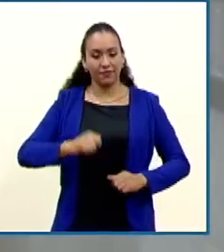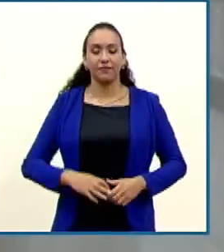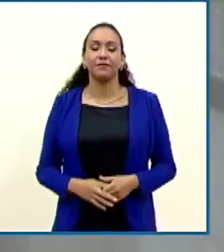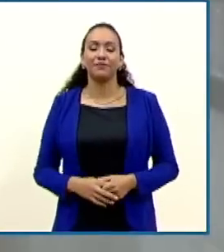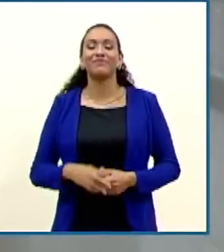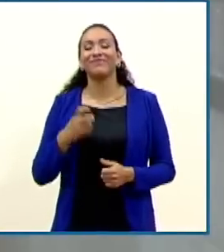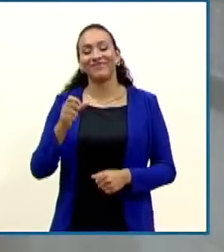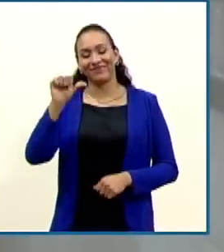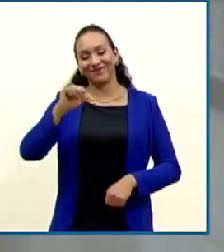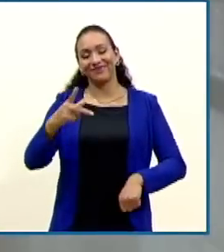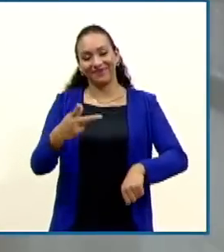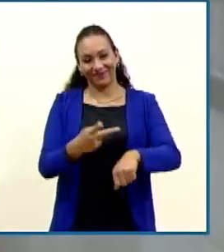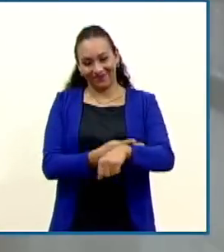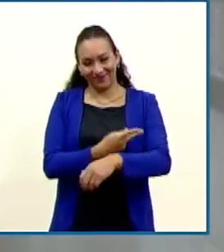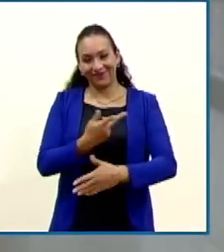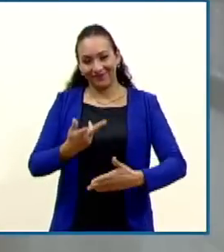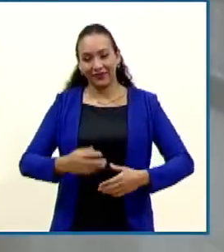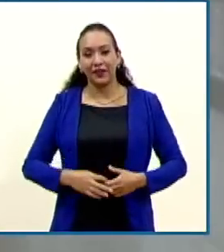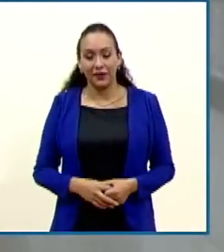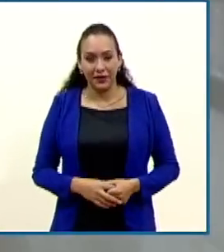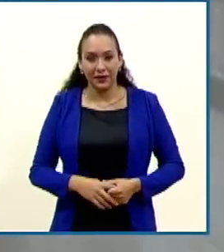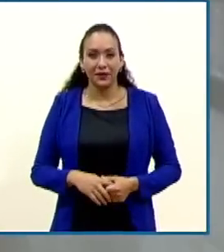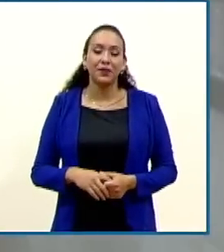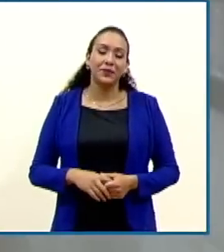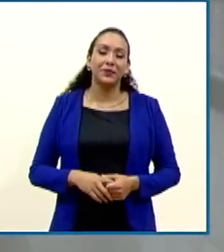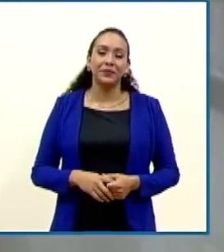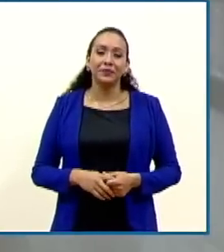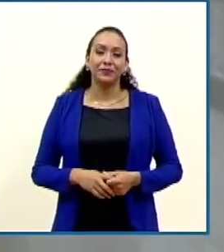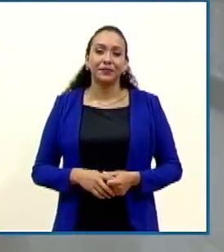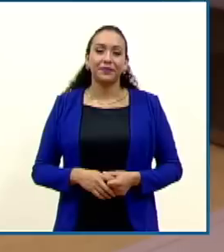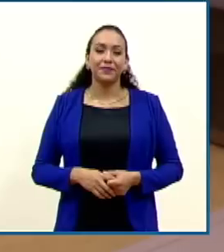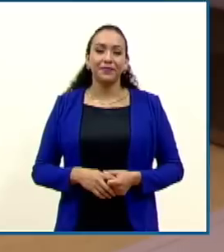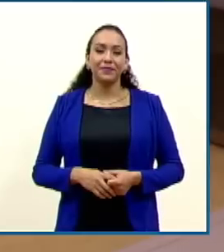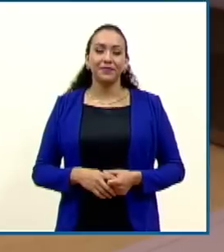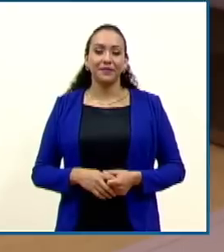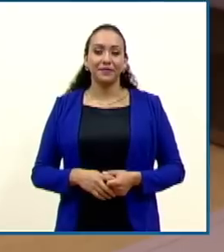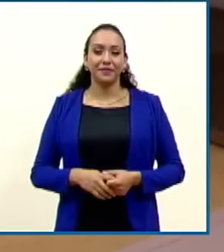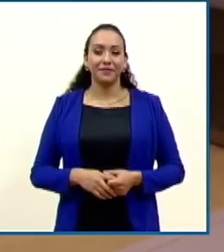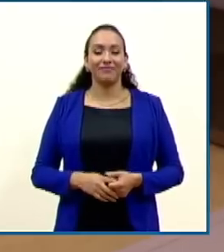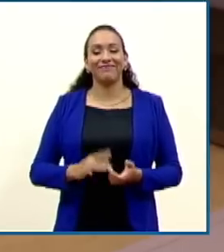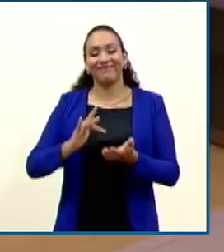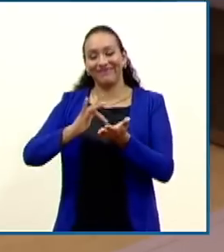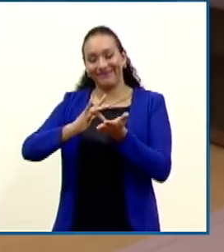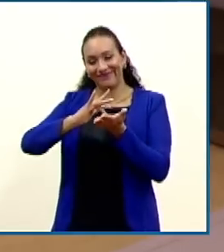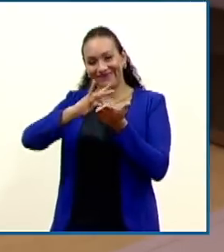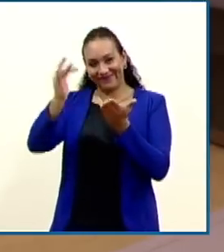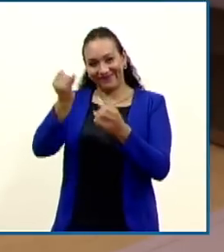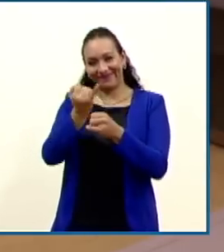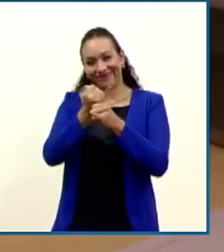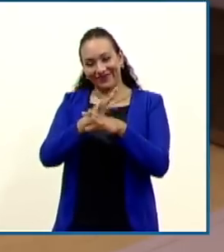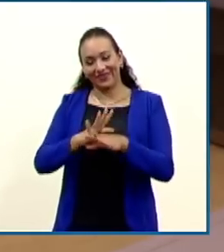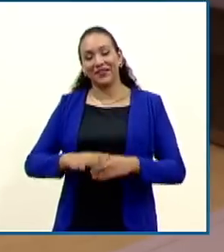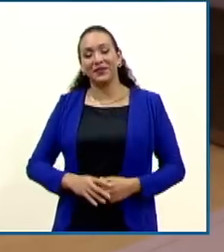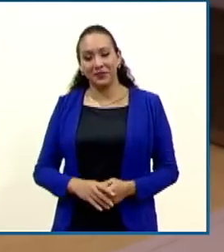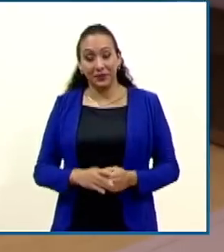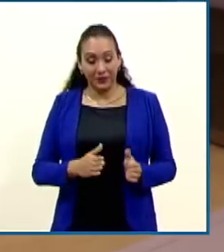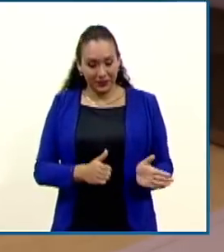Es lo que resolvió el Pleno de la Corte en la sesión de este jueves. Gracias, Mario. Buenas